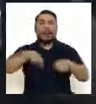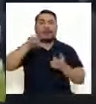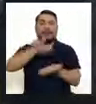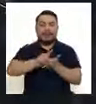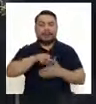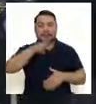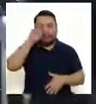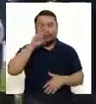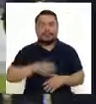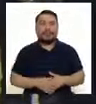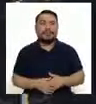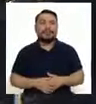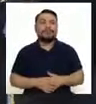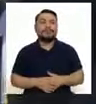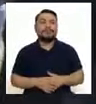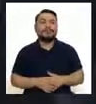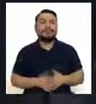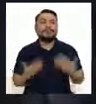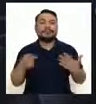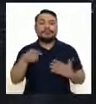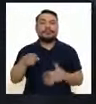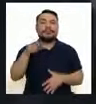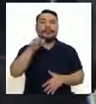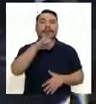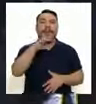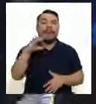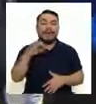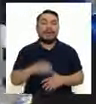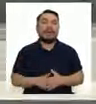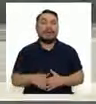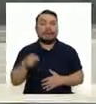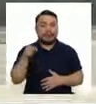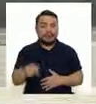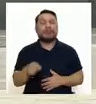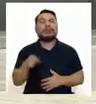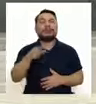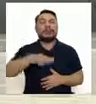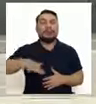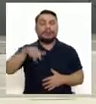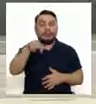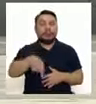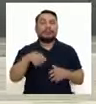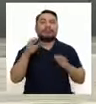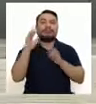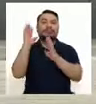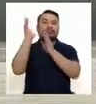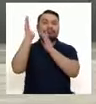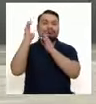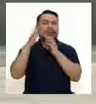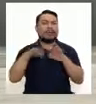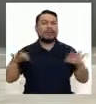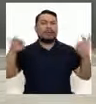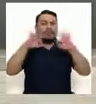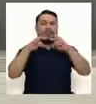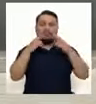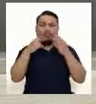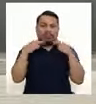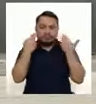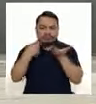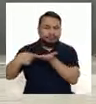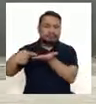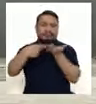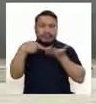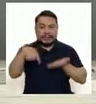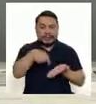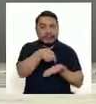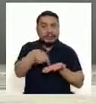Perú. El APEC no solamente es una cumbre que se realiza en esta